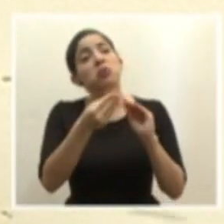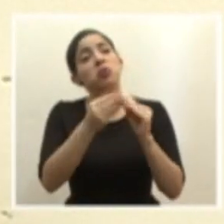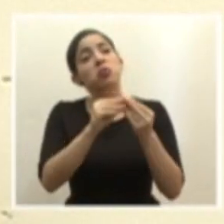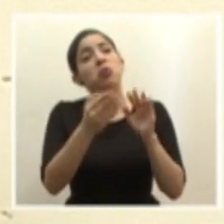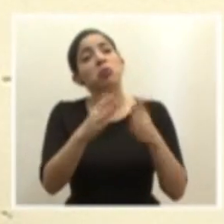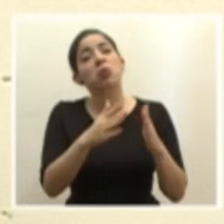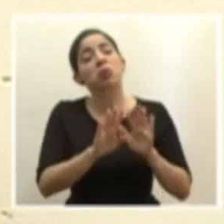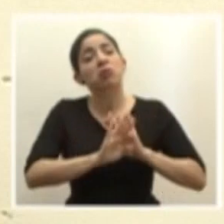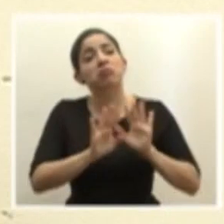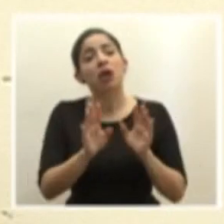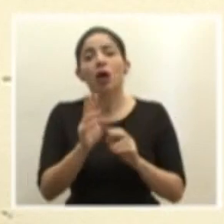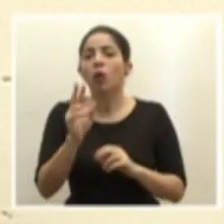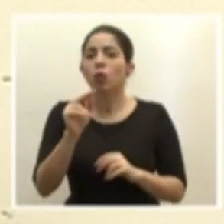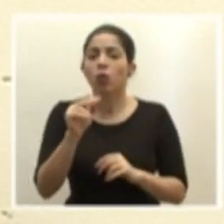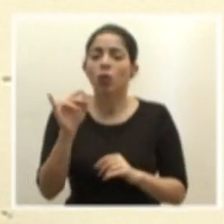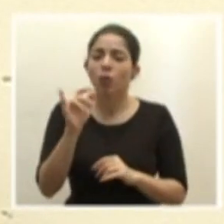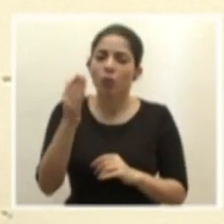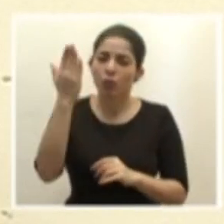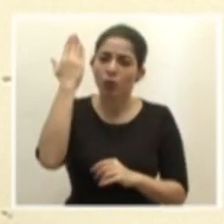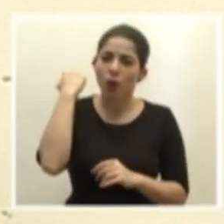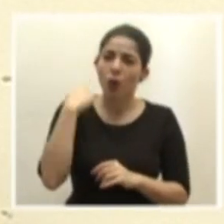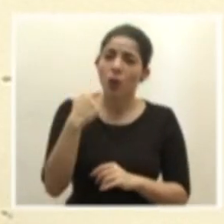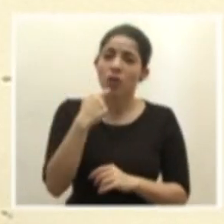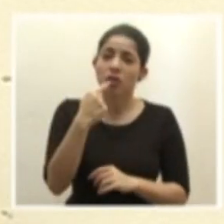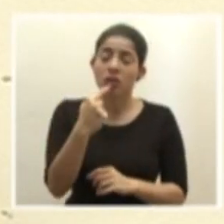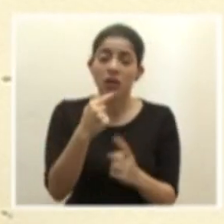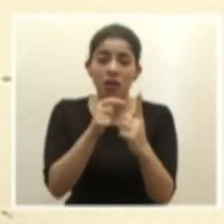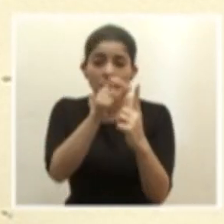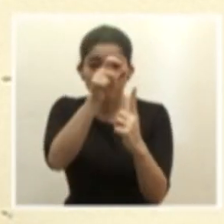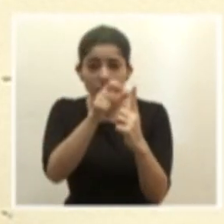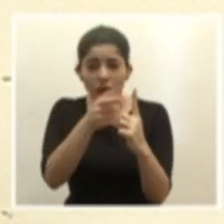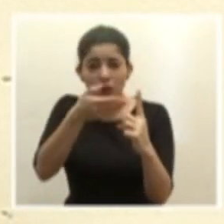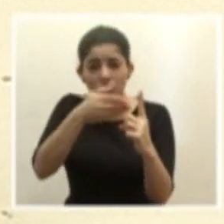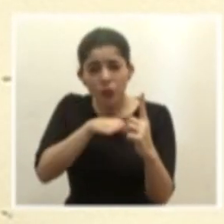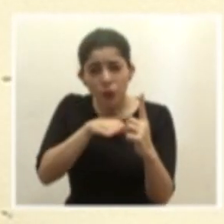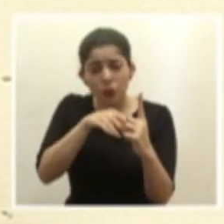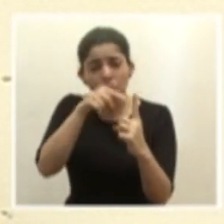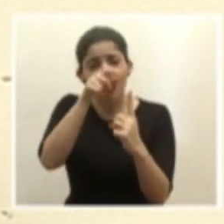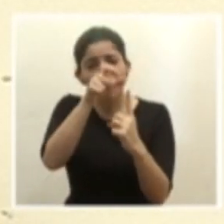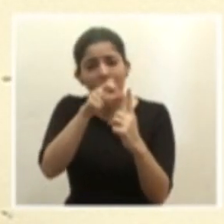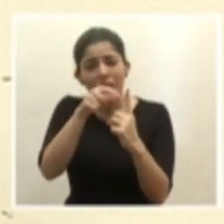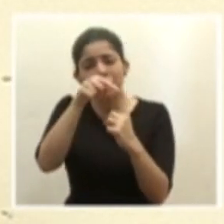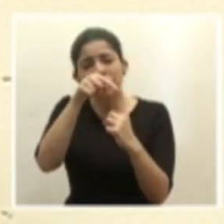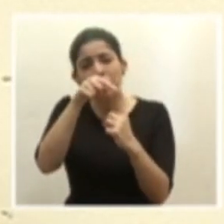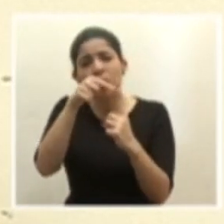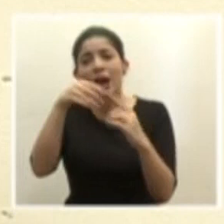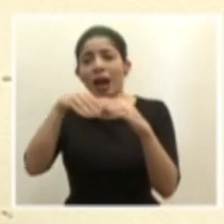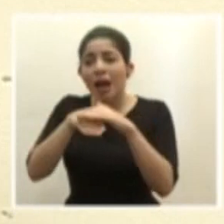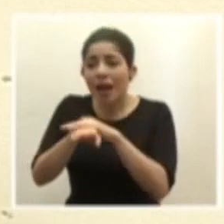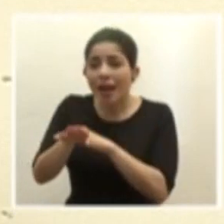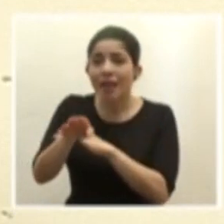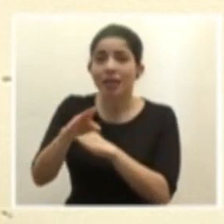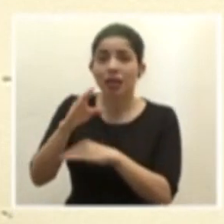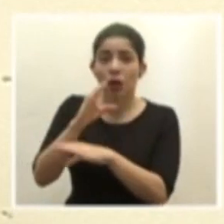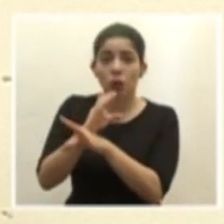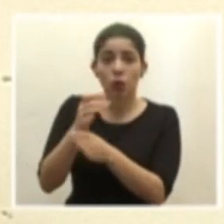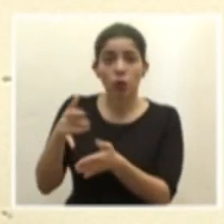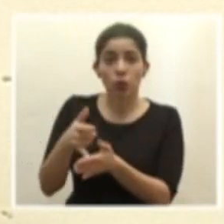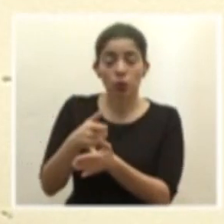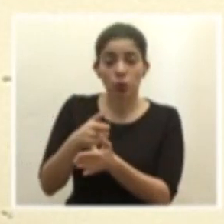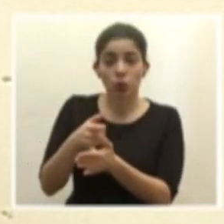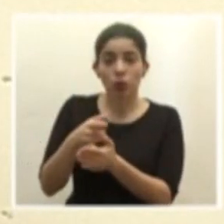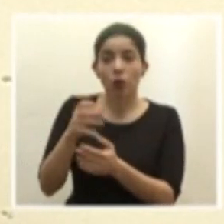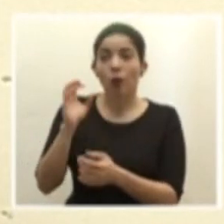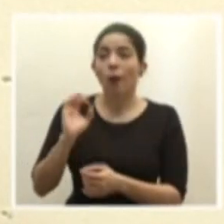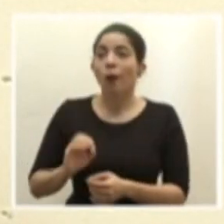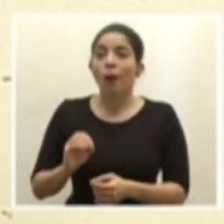sino lo que yo indicaba anteriormente, detrás de cada fallecimiento, de cada persona ingresada en una unidad de cuidados intensivos